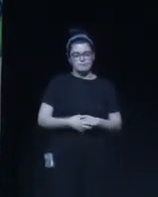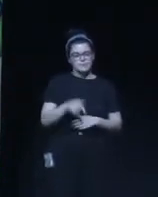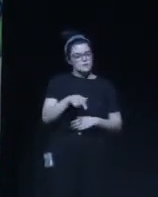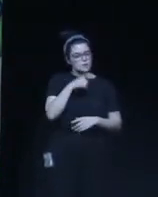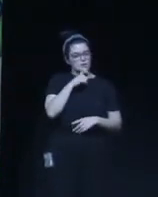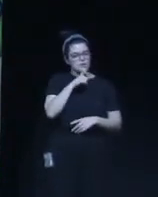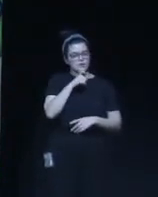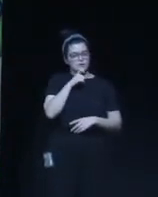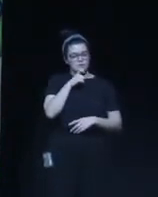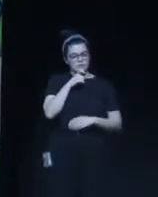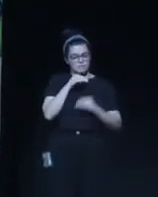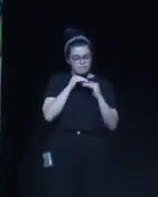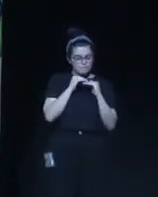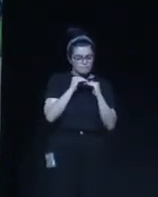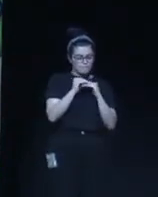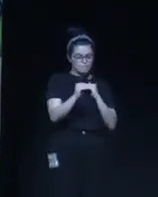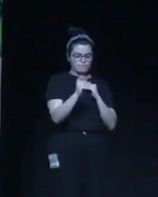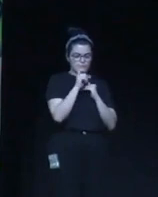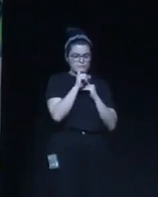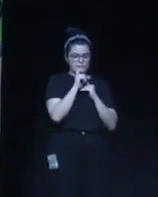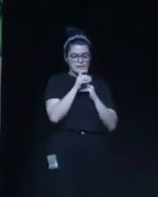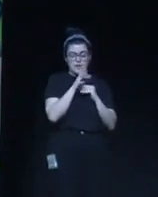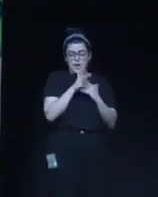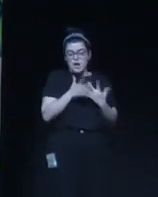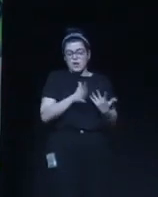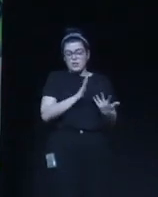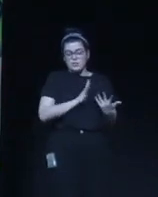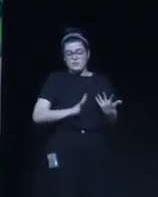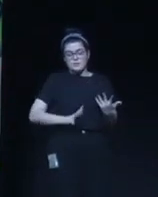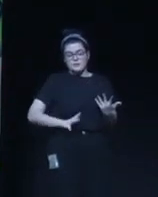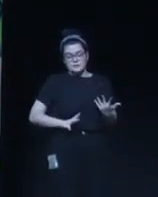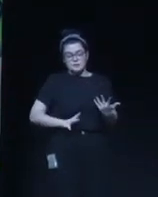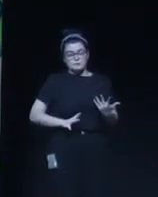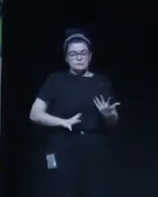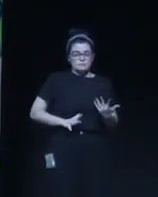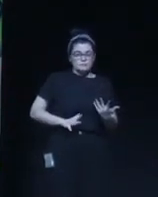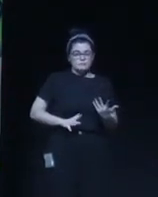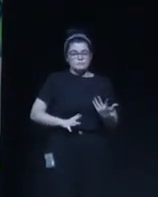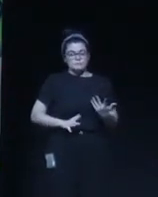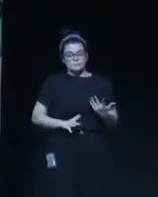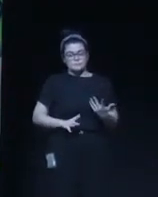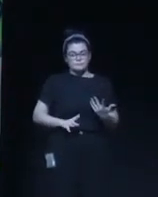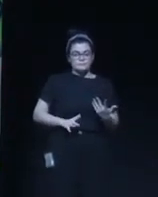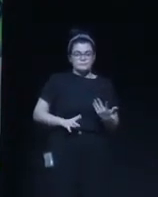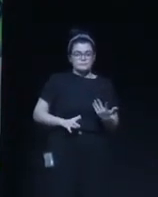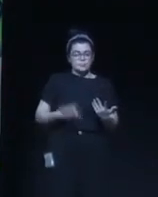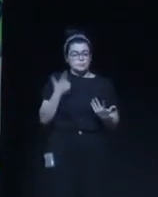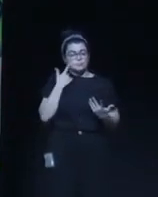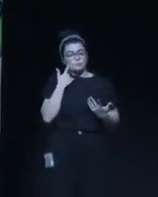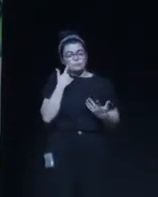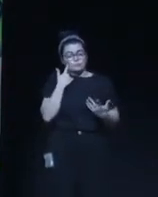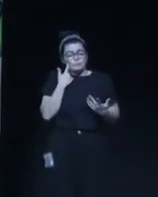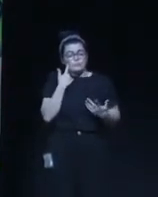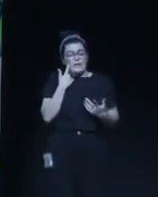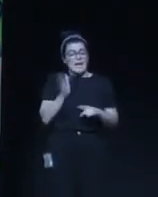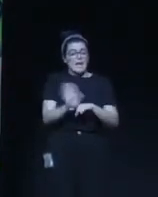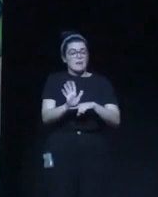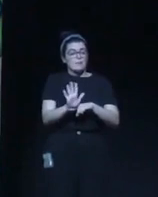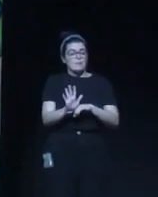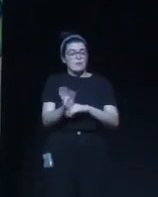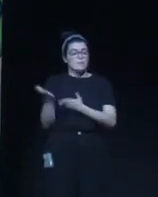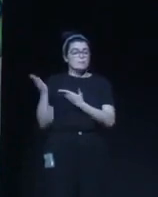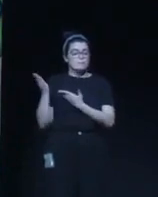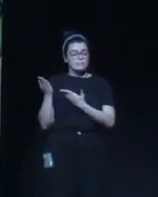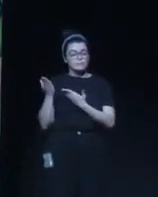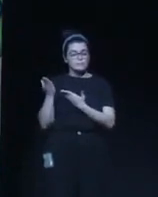mantener. Ahora, de momento, estamos viviendo el corto y para nosotras es muy importante porque también nuestro objetivo